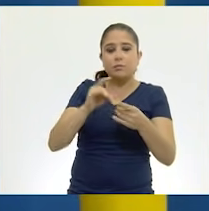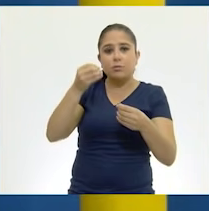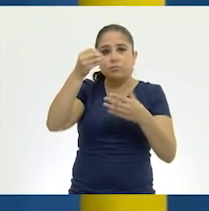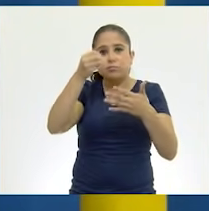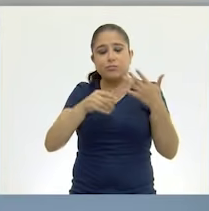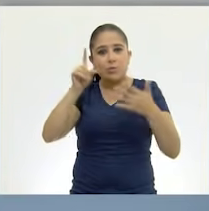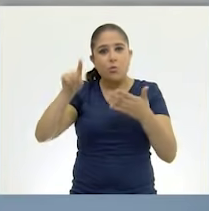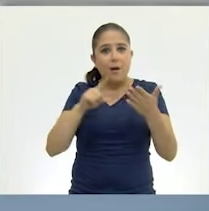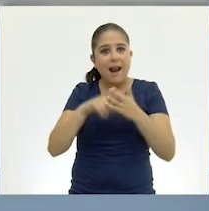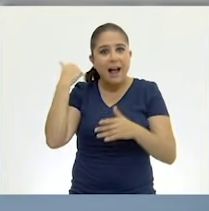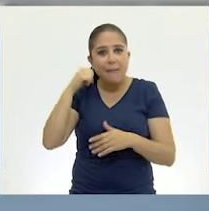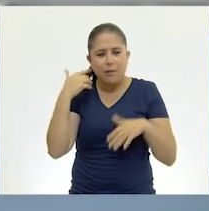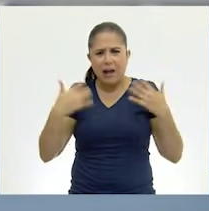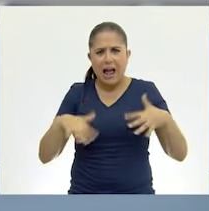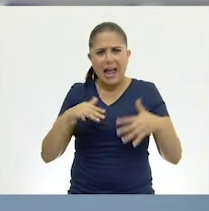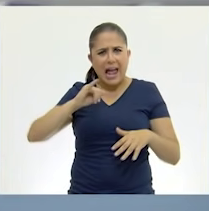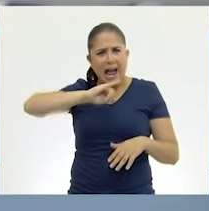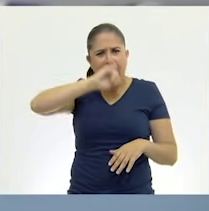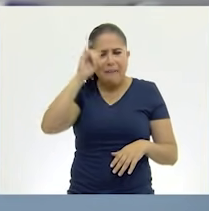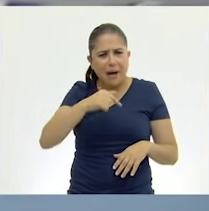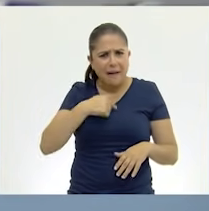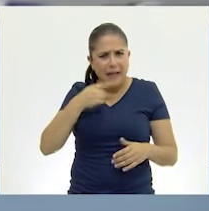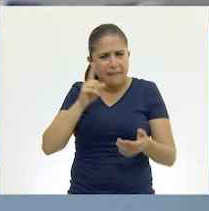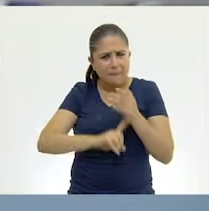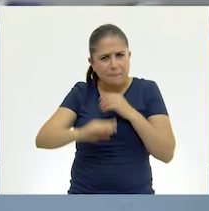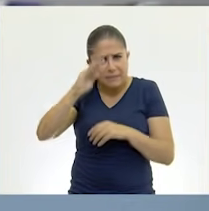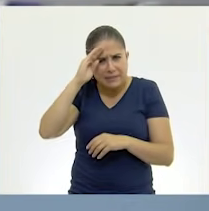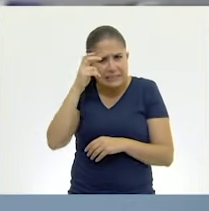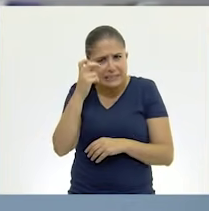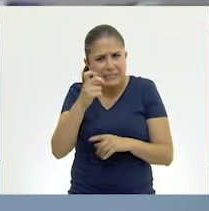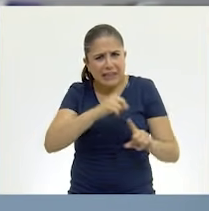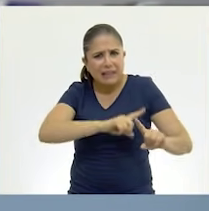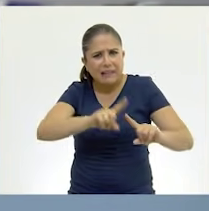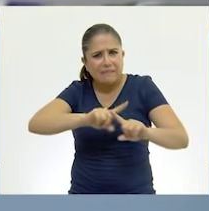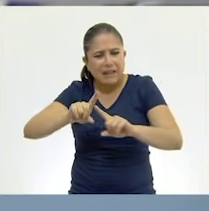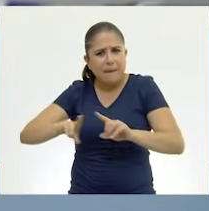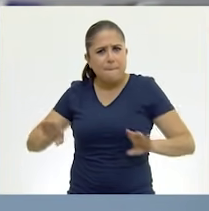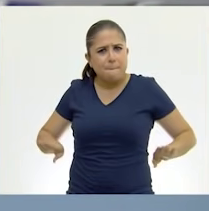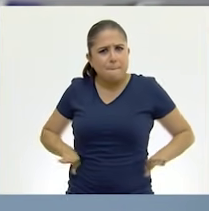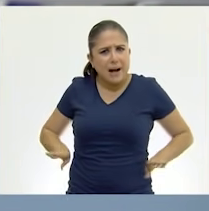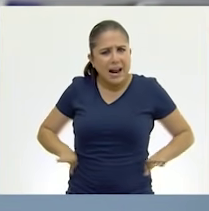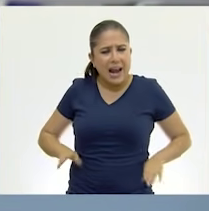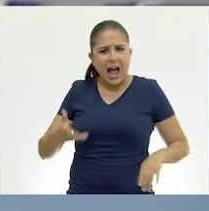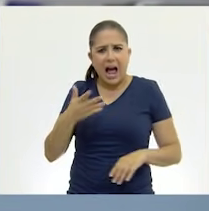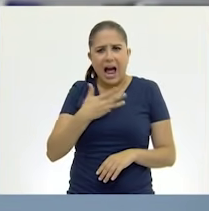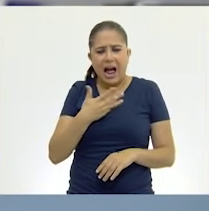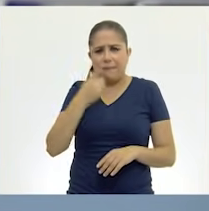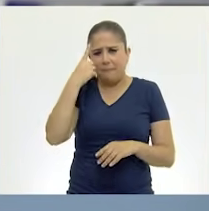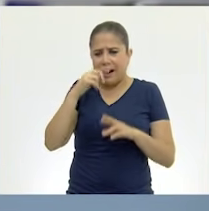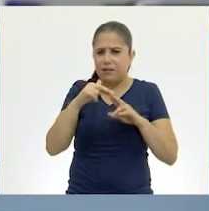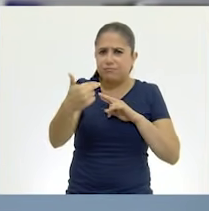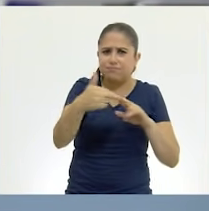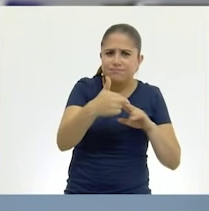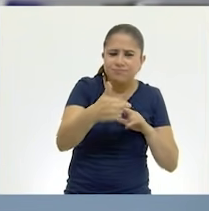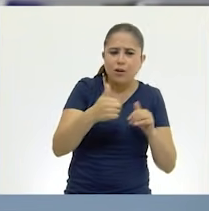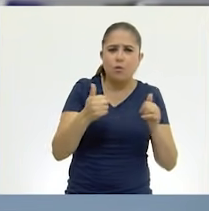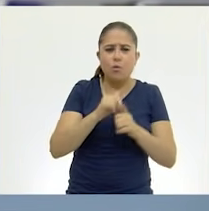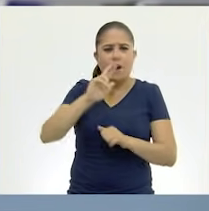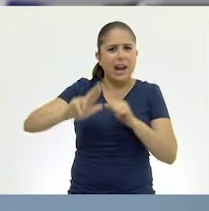Sí, jamás había reflexionado sobre las diferentes maneras que hay de relacionarse con